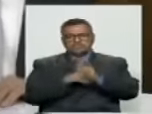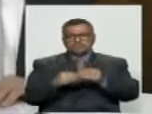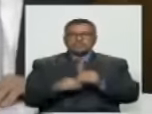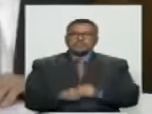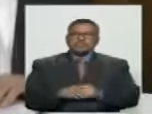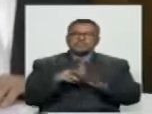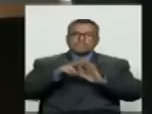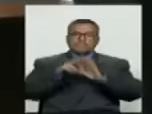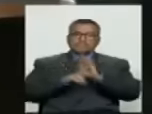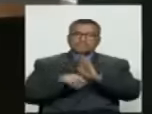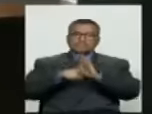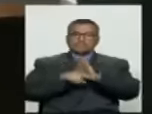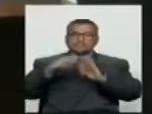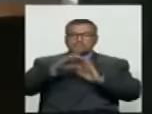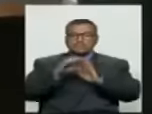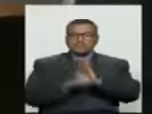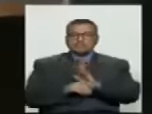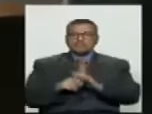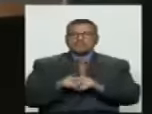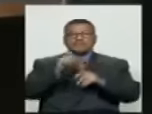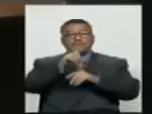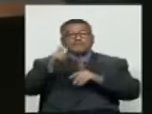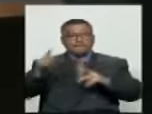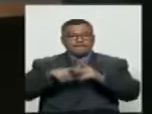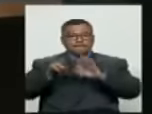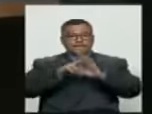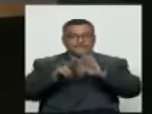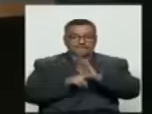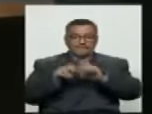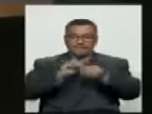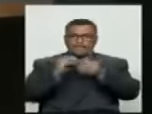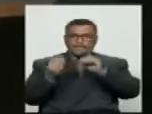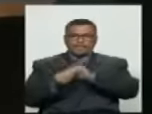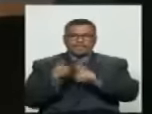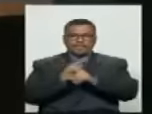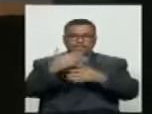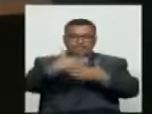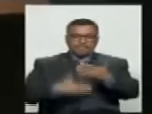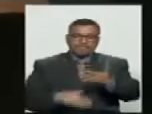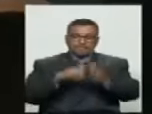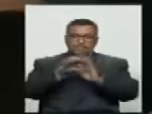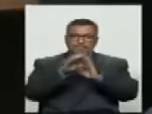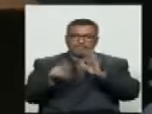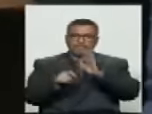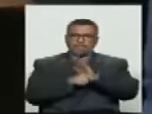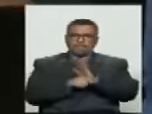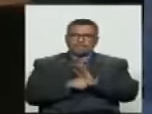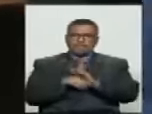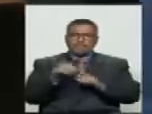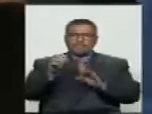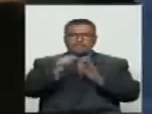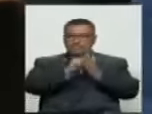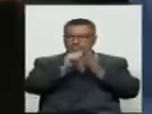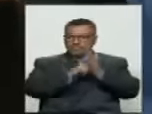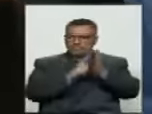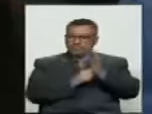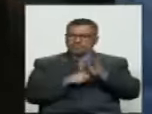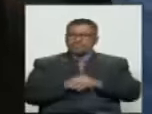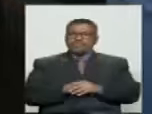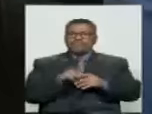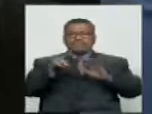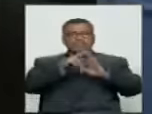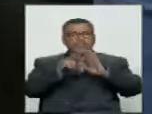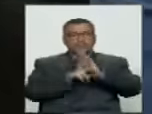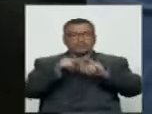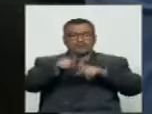10. El régimen disciplinario. 11. El régimen de modificación del documento constitutivo estatutario. 12. El